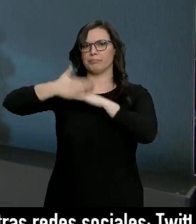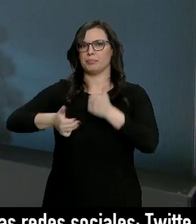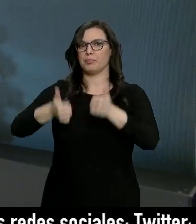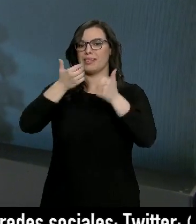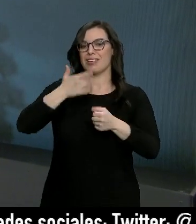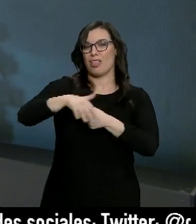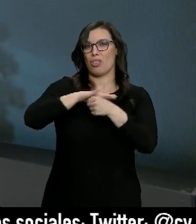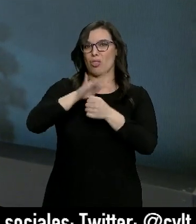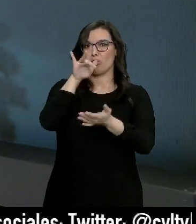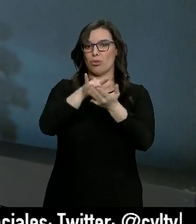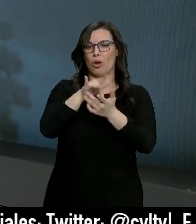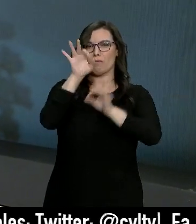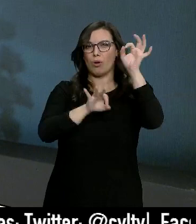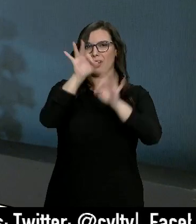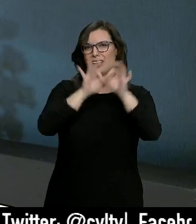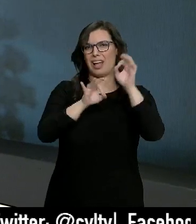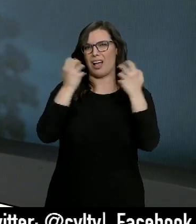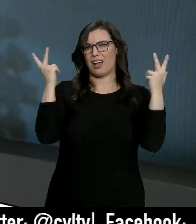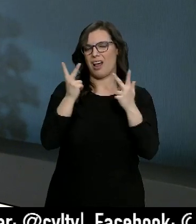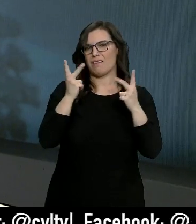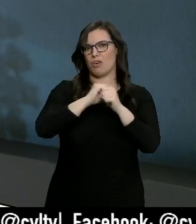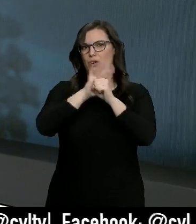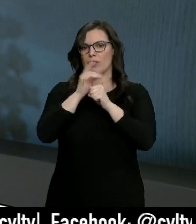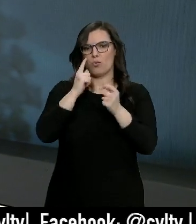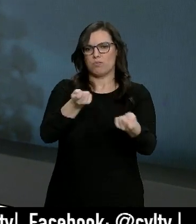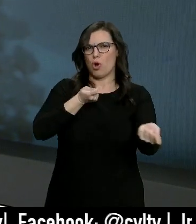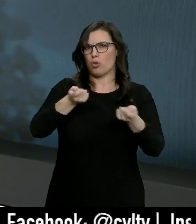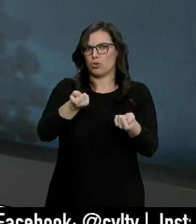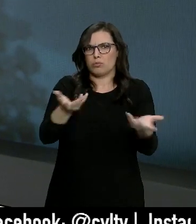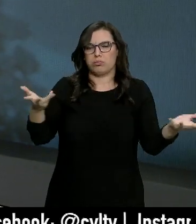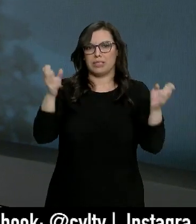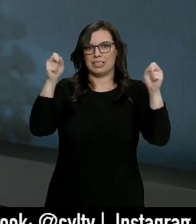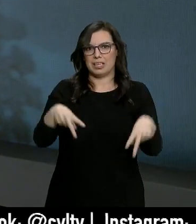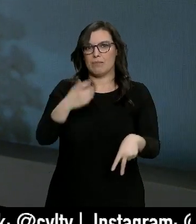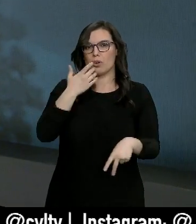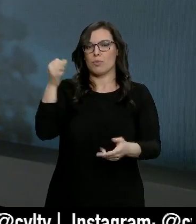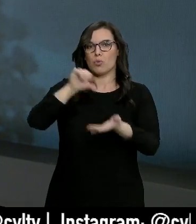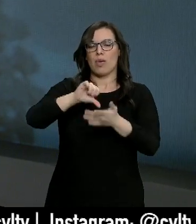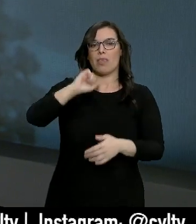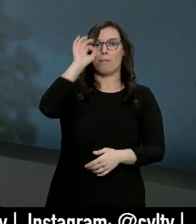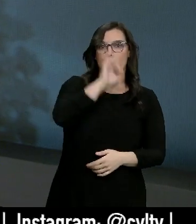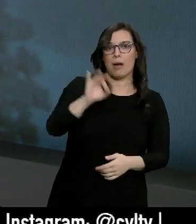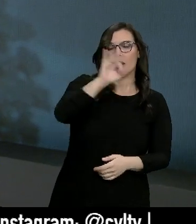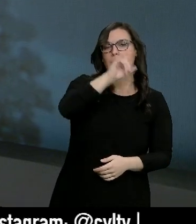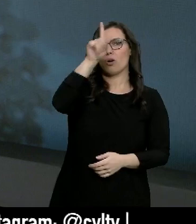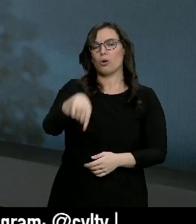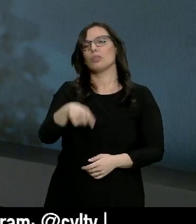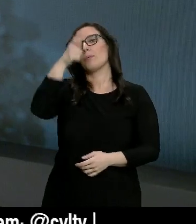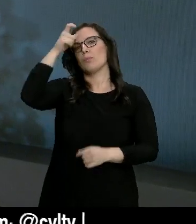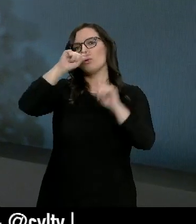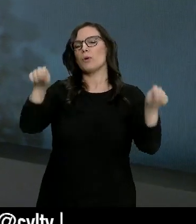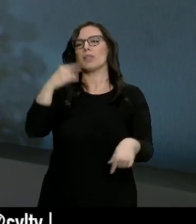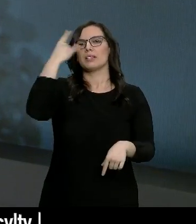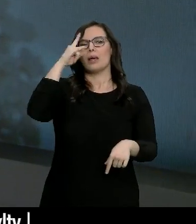zonas que presenten una incidencia de coronavirus más descontrolada, como lo son ahora mismo la ciudad de Palencia o el municipio salmantino de